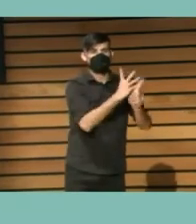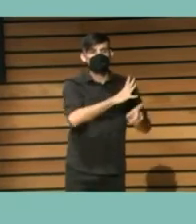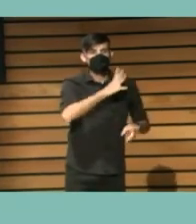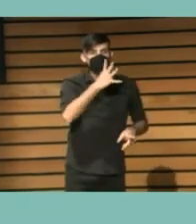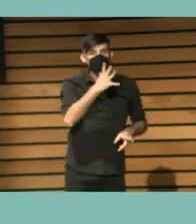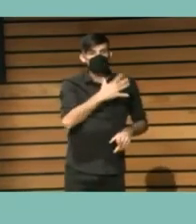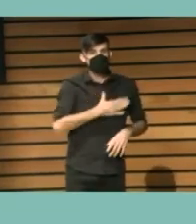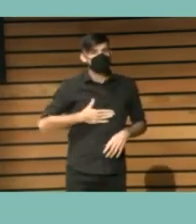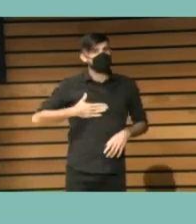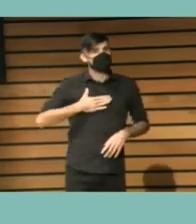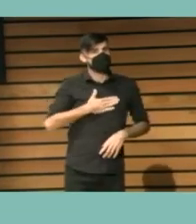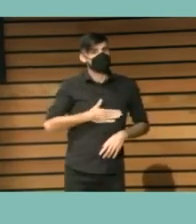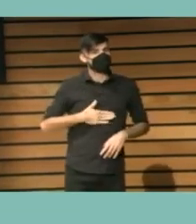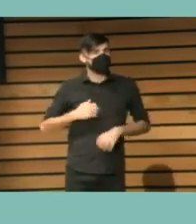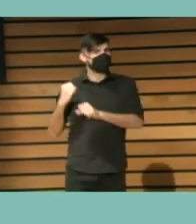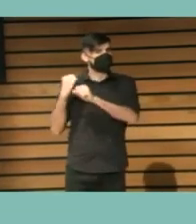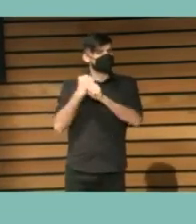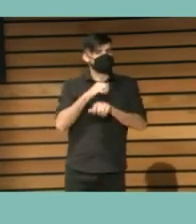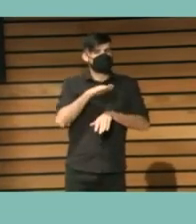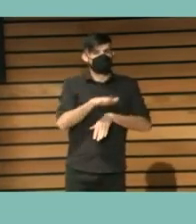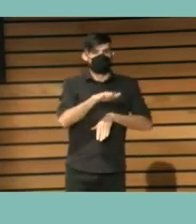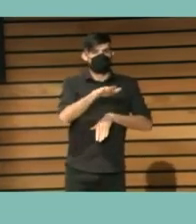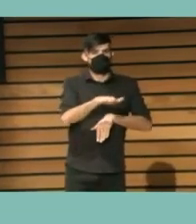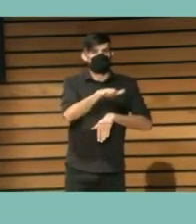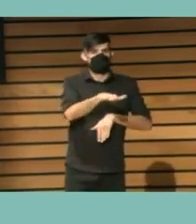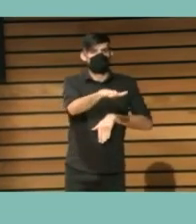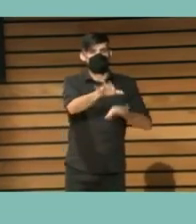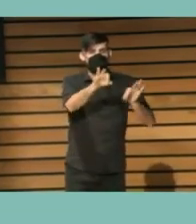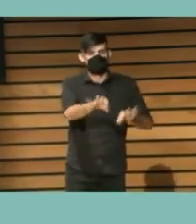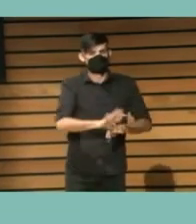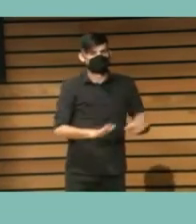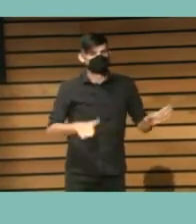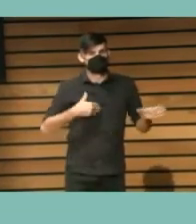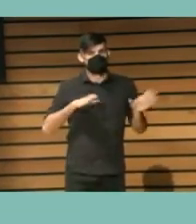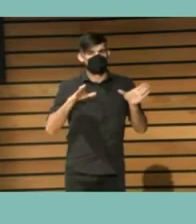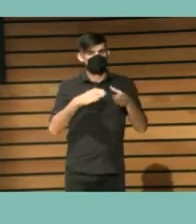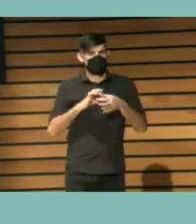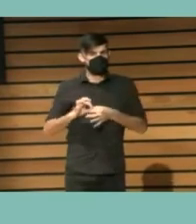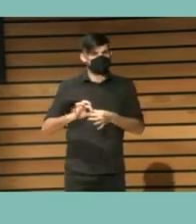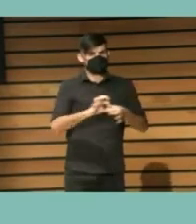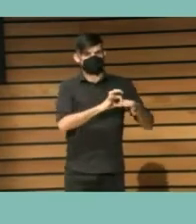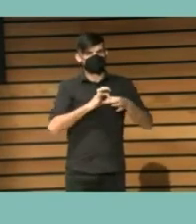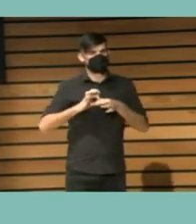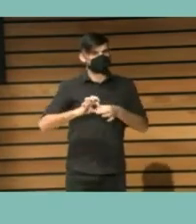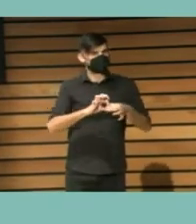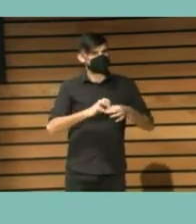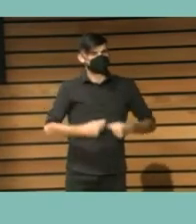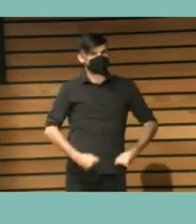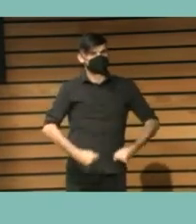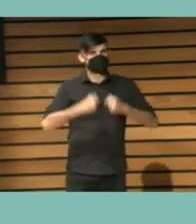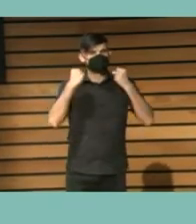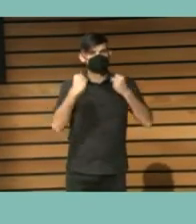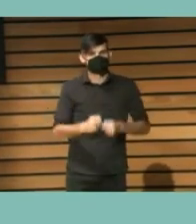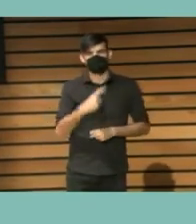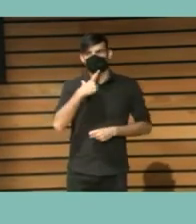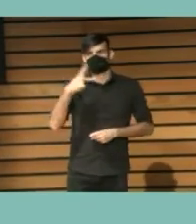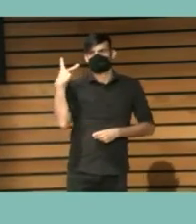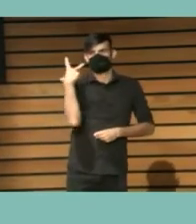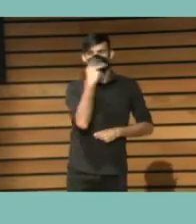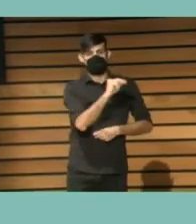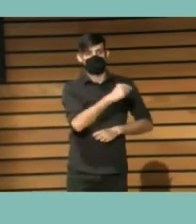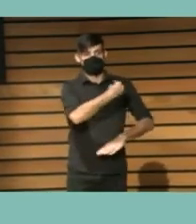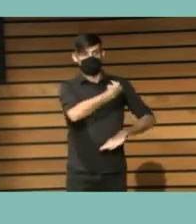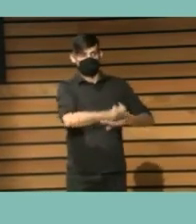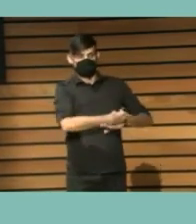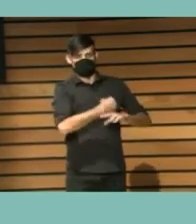comunidades. Esos son grupos y son comunidades que hacen fuerza para oponerse a determinados poder o para